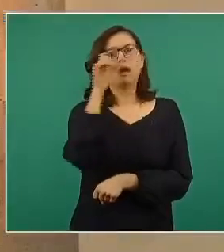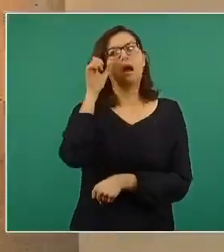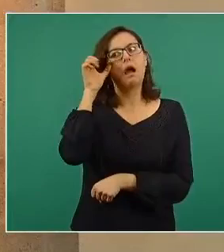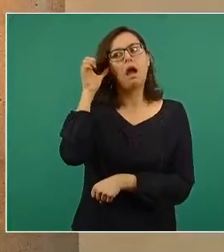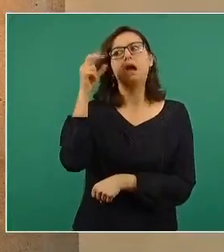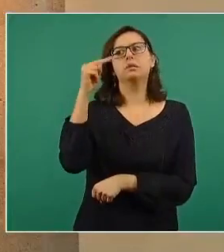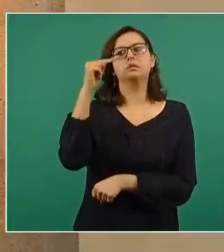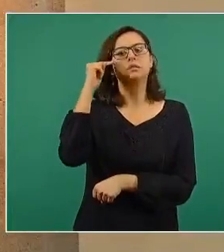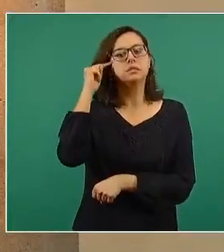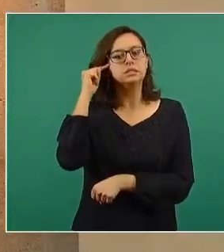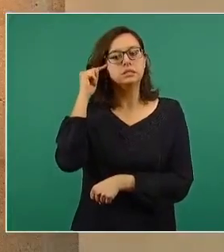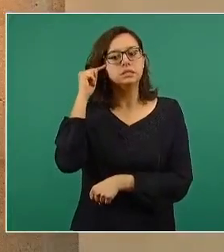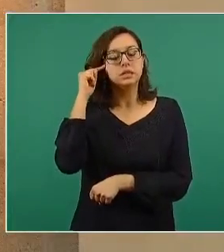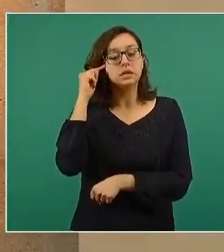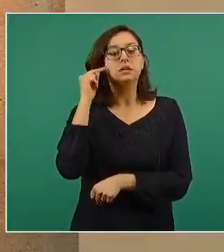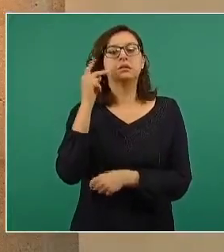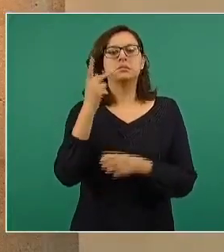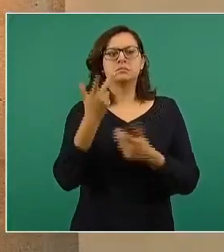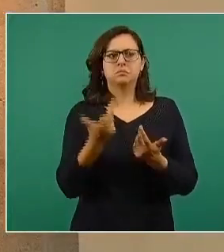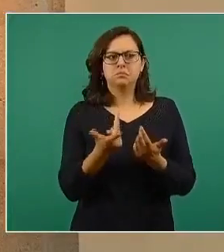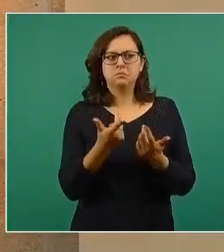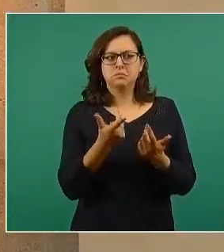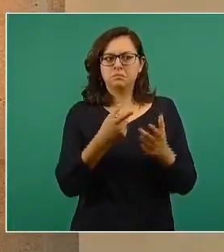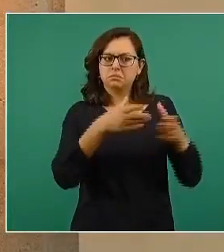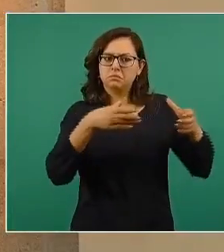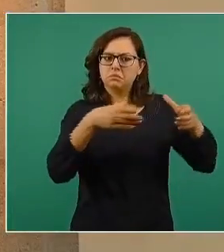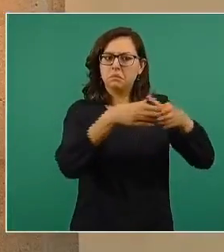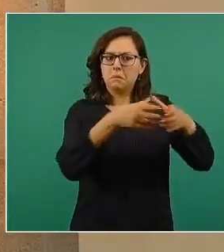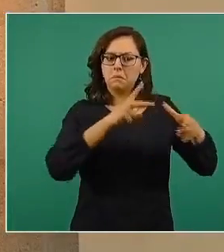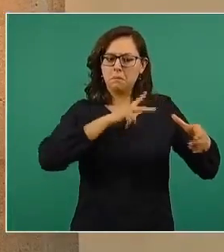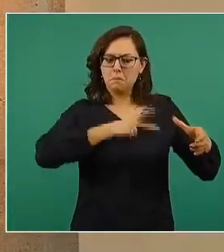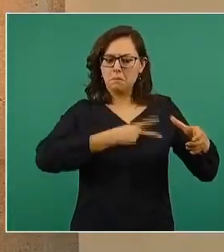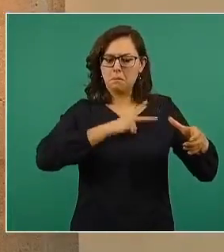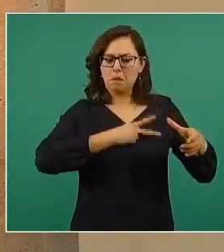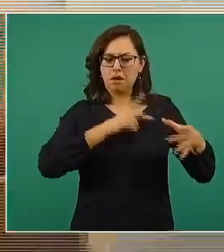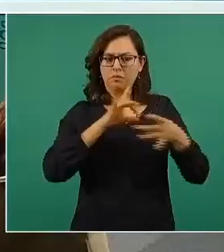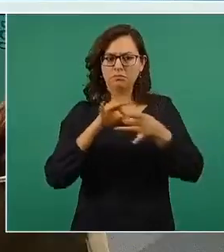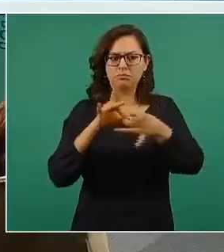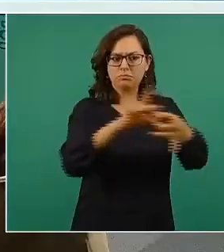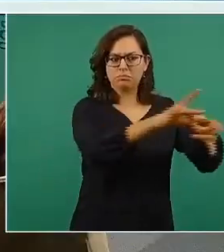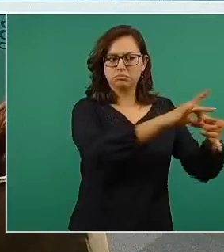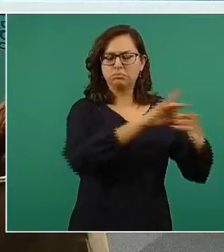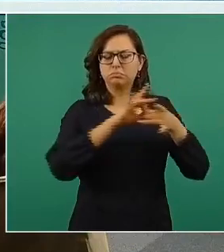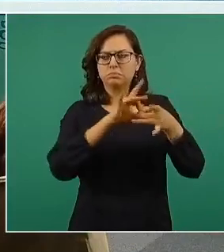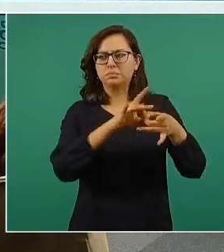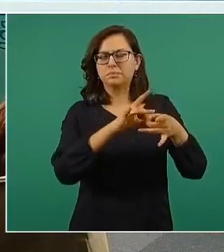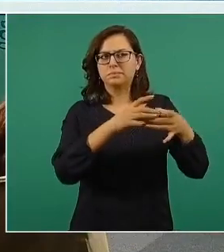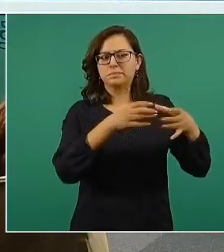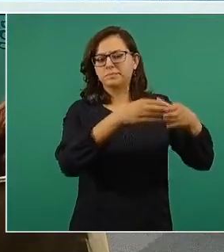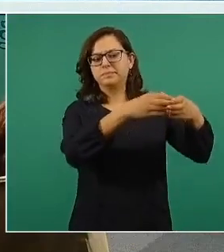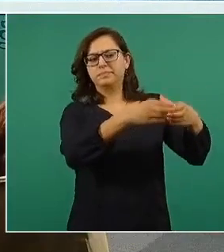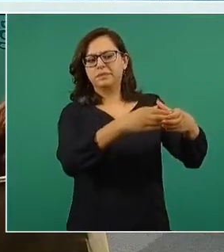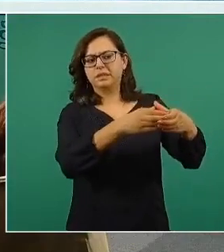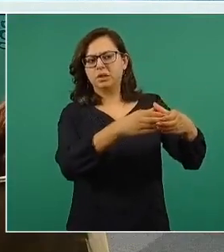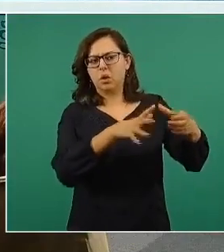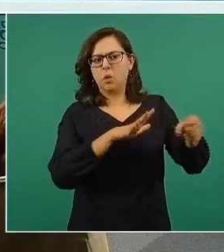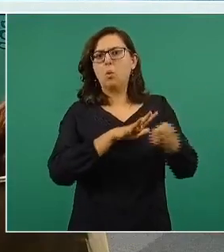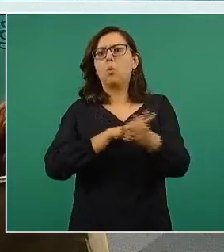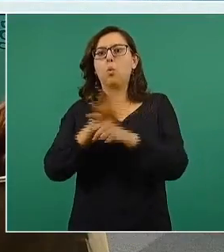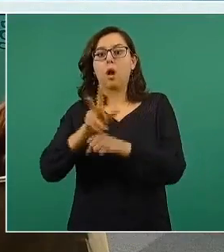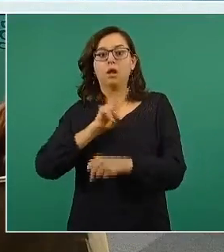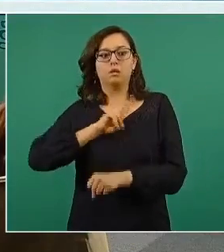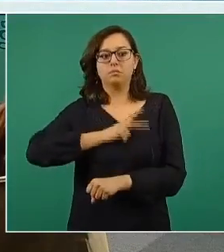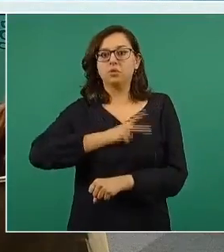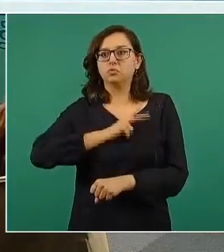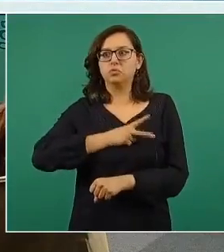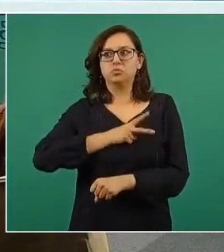que estos estaban asociados entre sí y que en ese momento no se conocía todavía el agente infeccioso